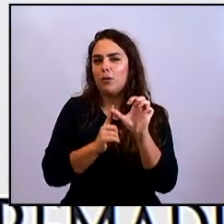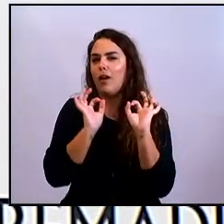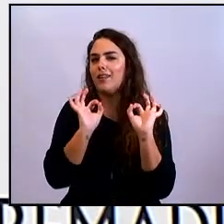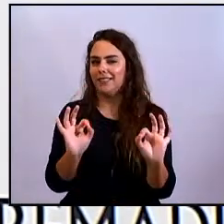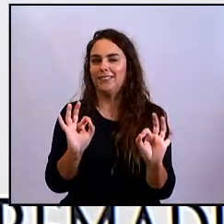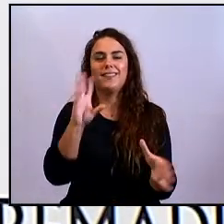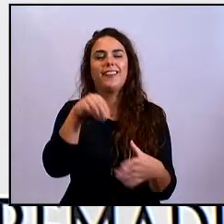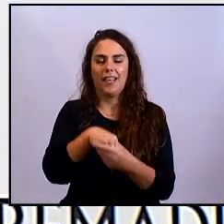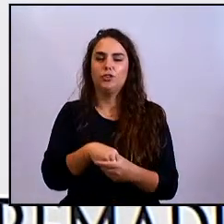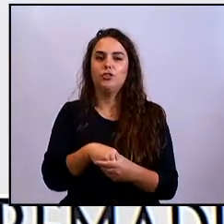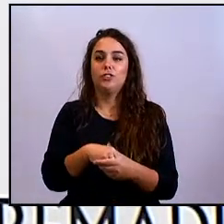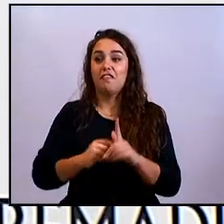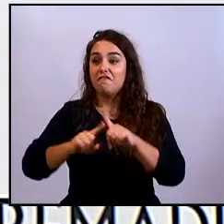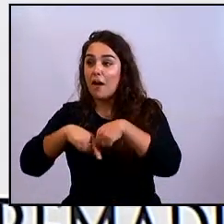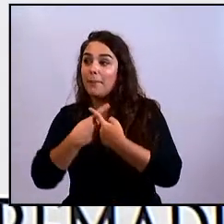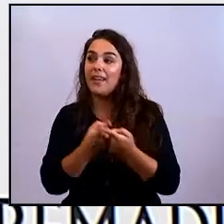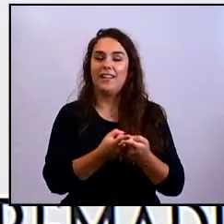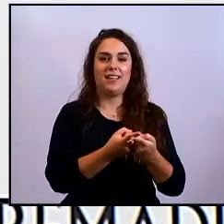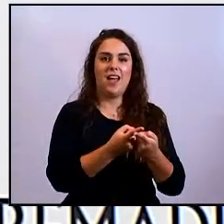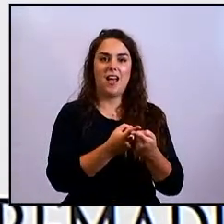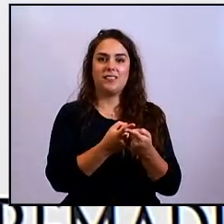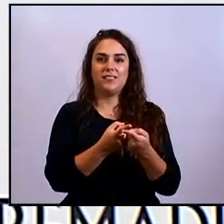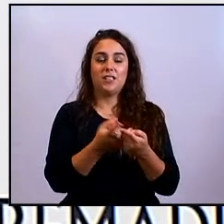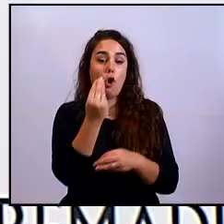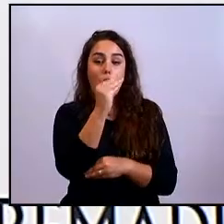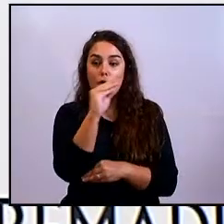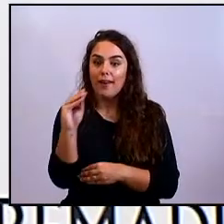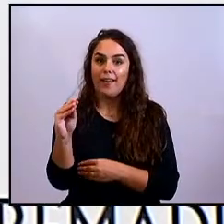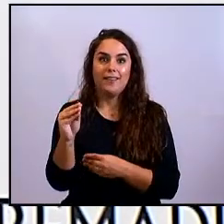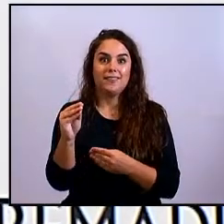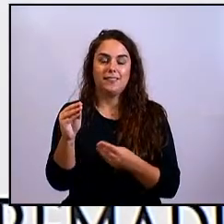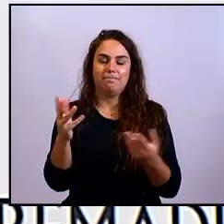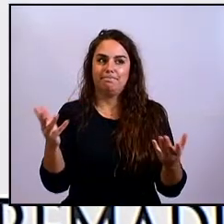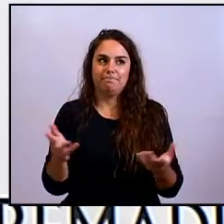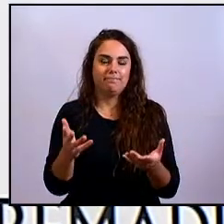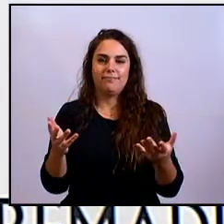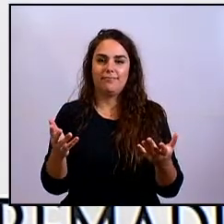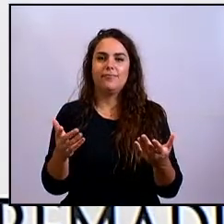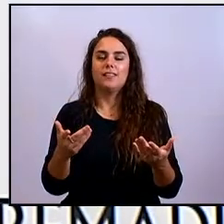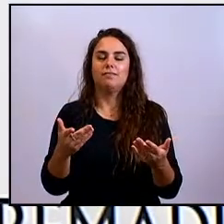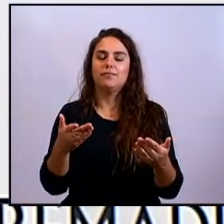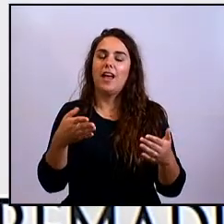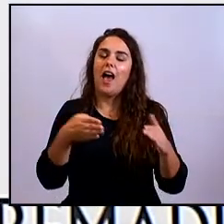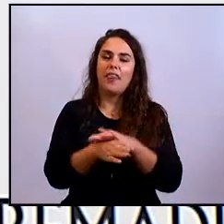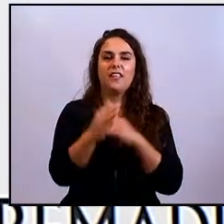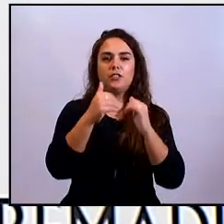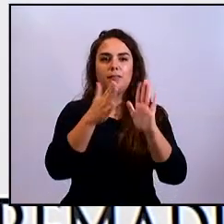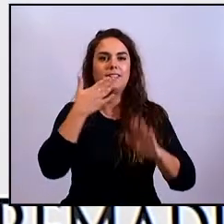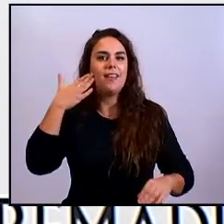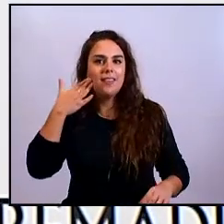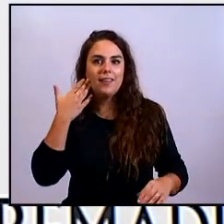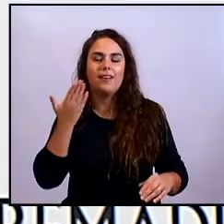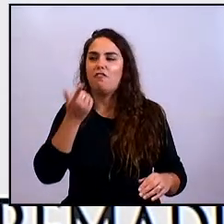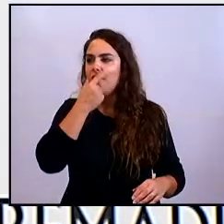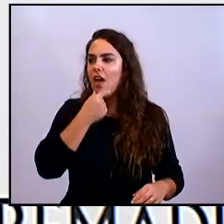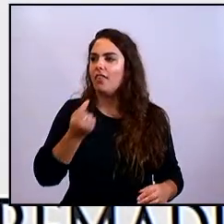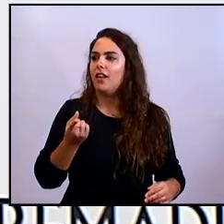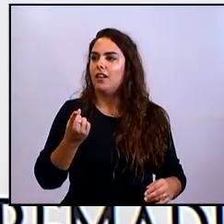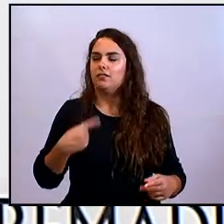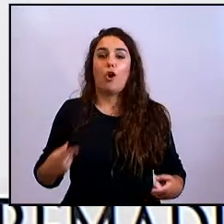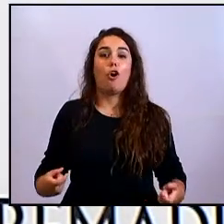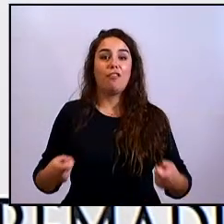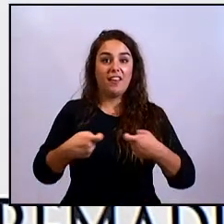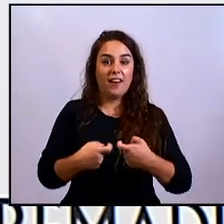que necesitan las familias, lo que necesitan los jóvenes extremeños, facilitar acceso a vivienda digna, poder